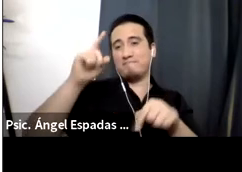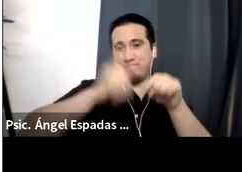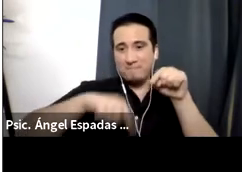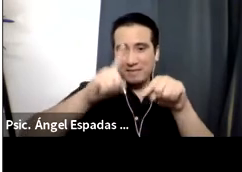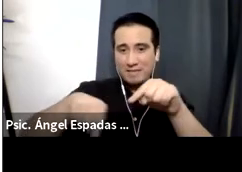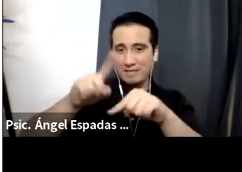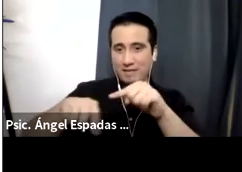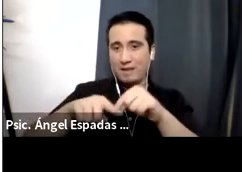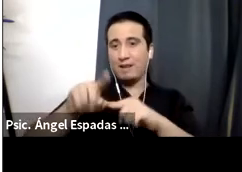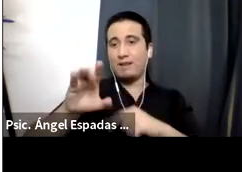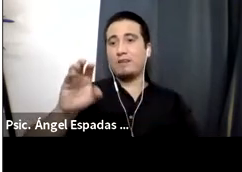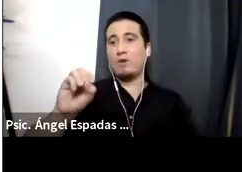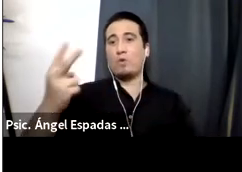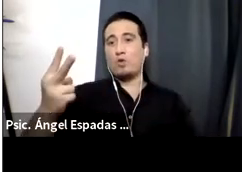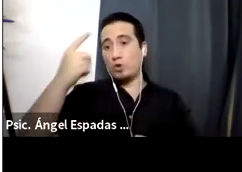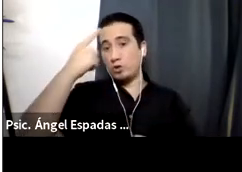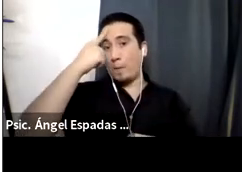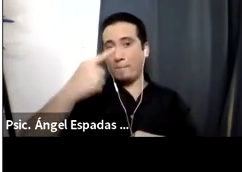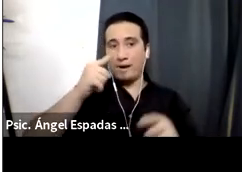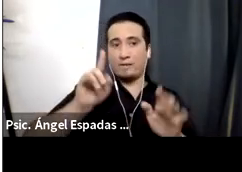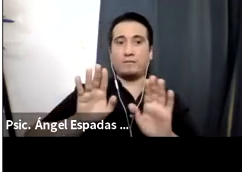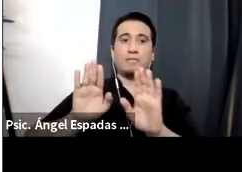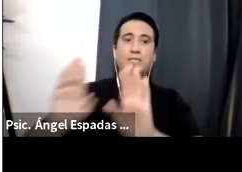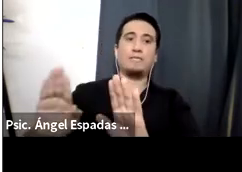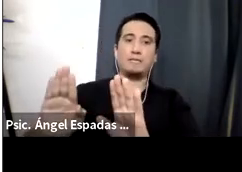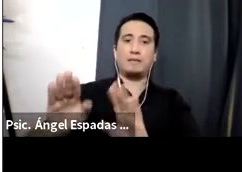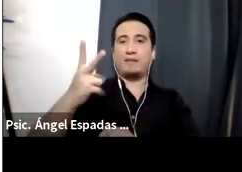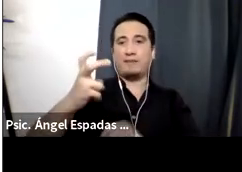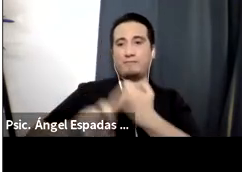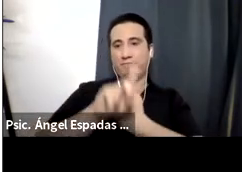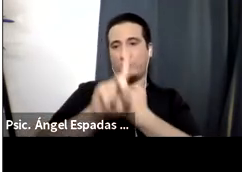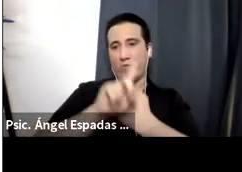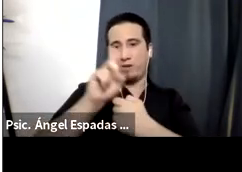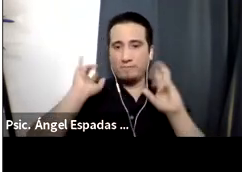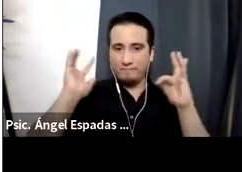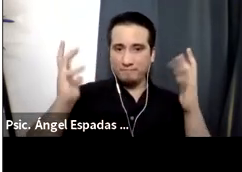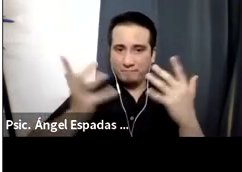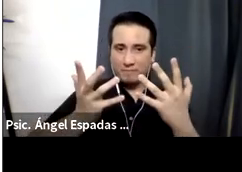para detener esta emergencia climática. La siguiente.